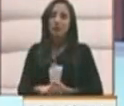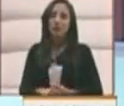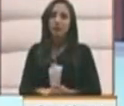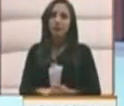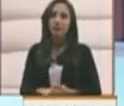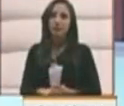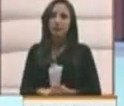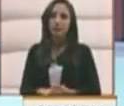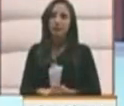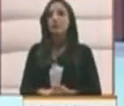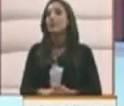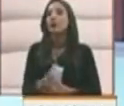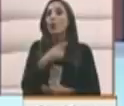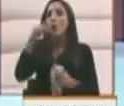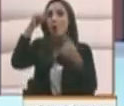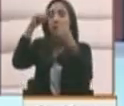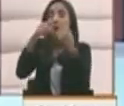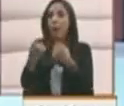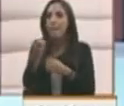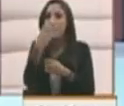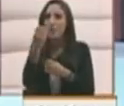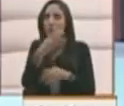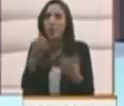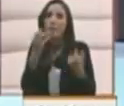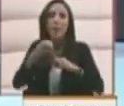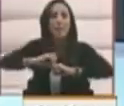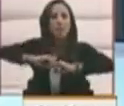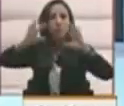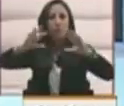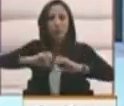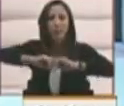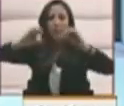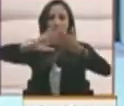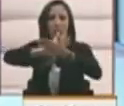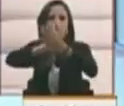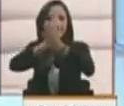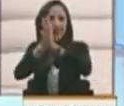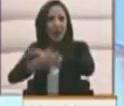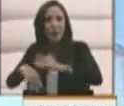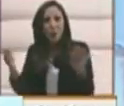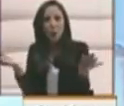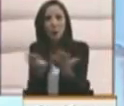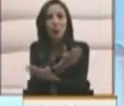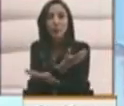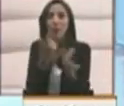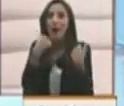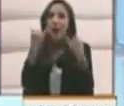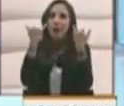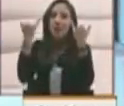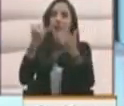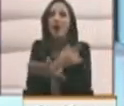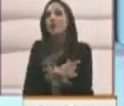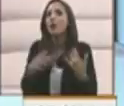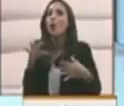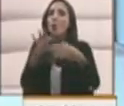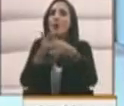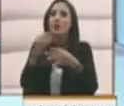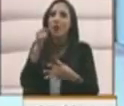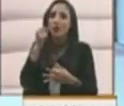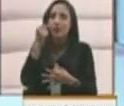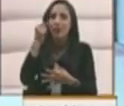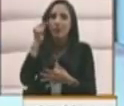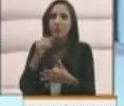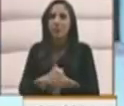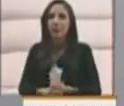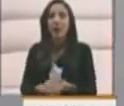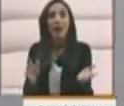que con tal de llegar a Miraflores son capaces de todo, incluso de unirse con un Juan Manuel Santos que 3 días antes de salir de